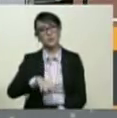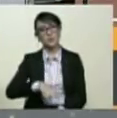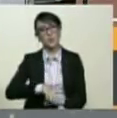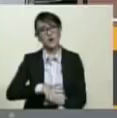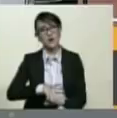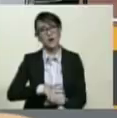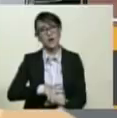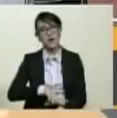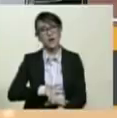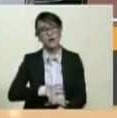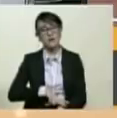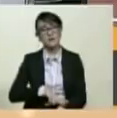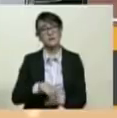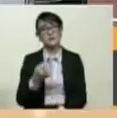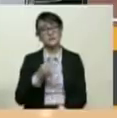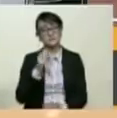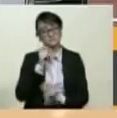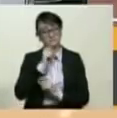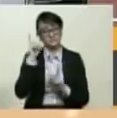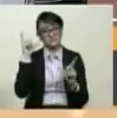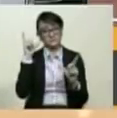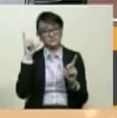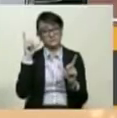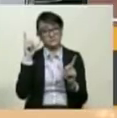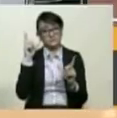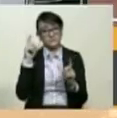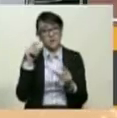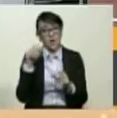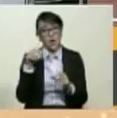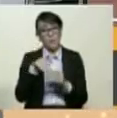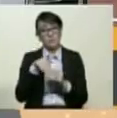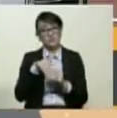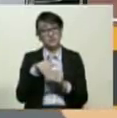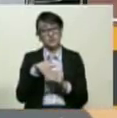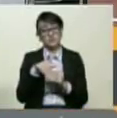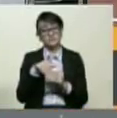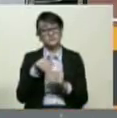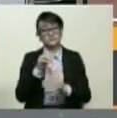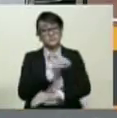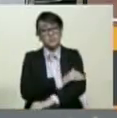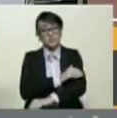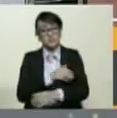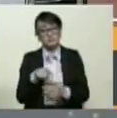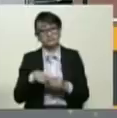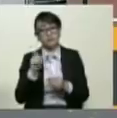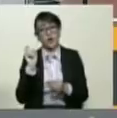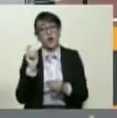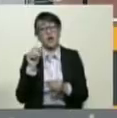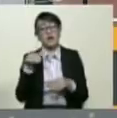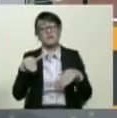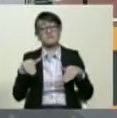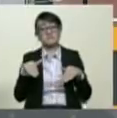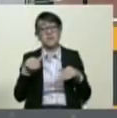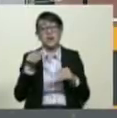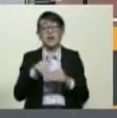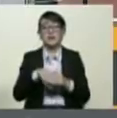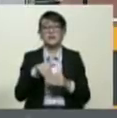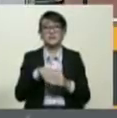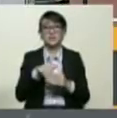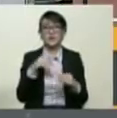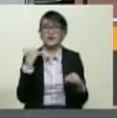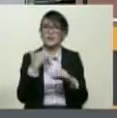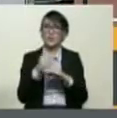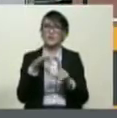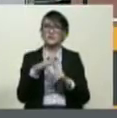de manera asombrosa la oposición se había retirado de esas elecciones. Por eso lo cito, porque es una situación muy similar a la que